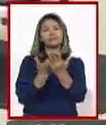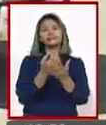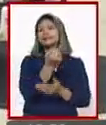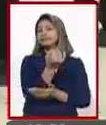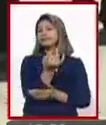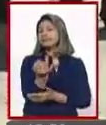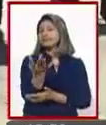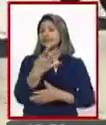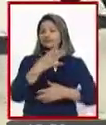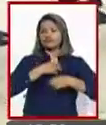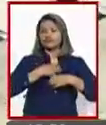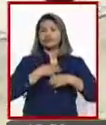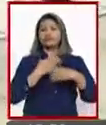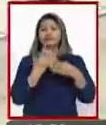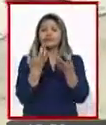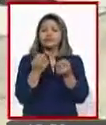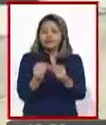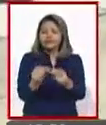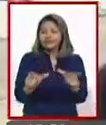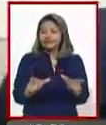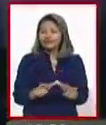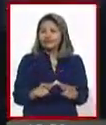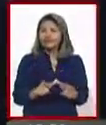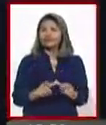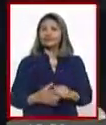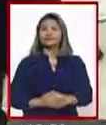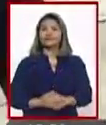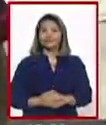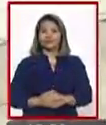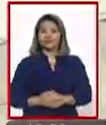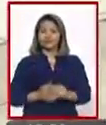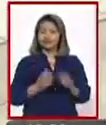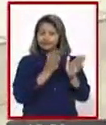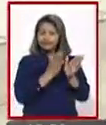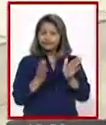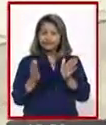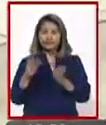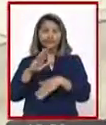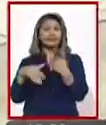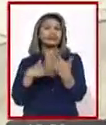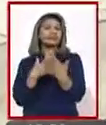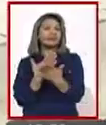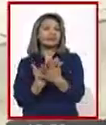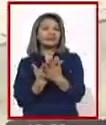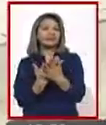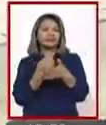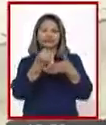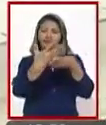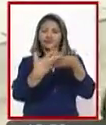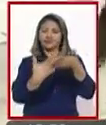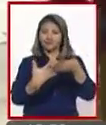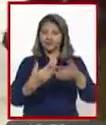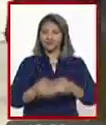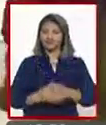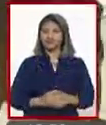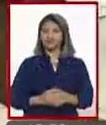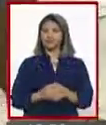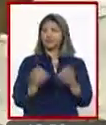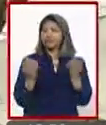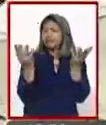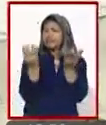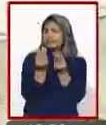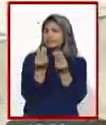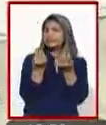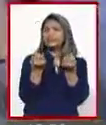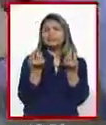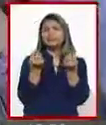minoristas que reclamaban por un espacio. La organización se encuentra en proceso. Estas son las características de este mercado. Muchos minoristas están